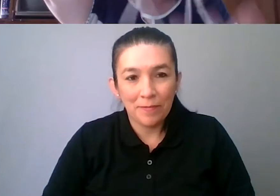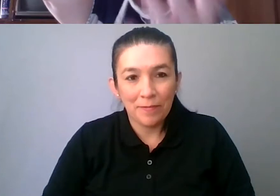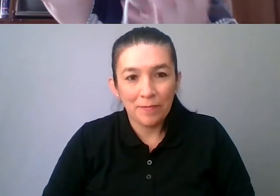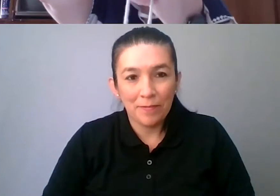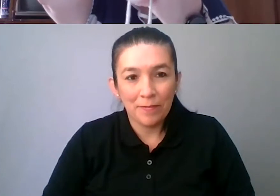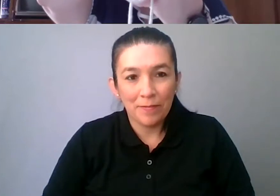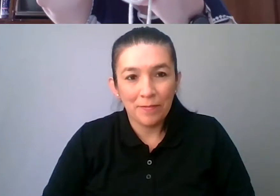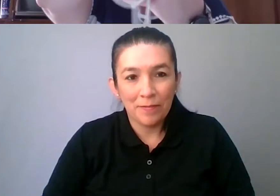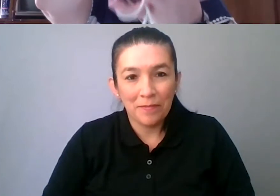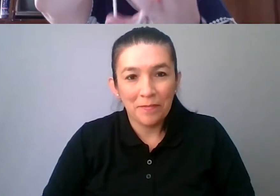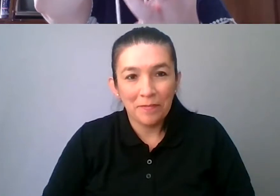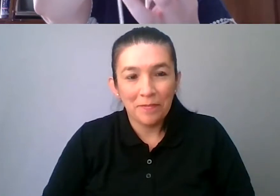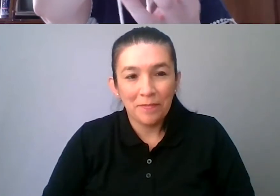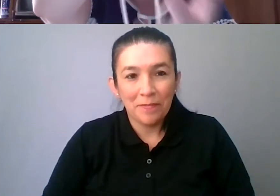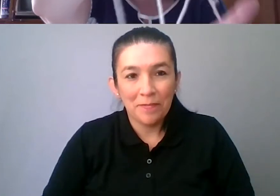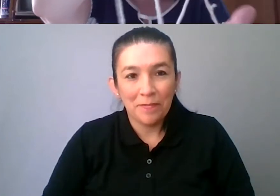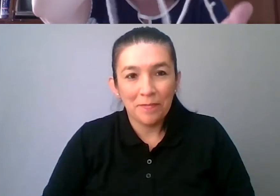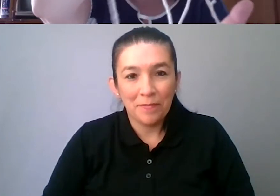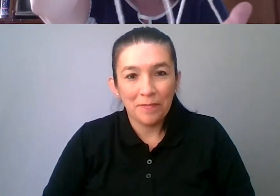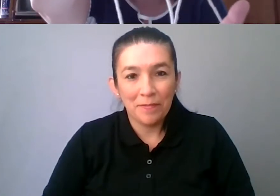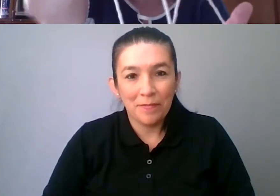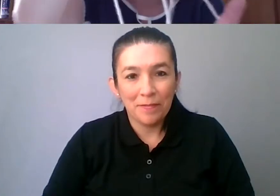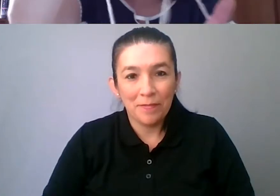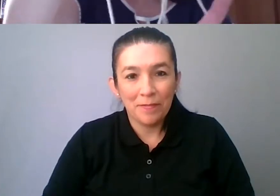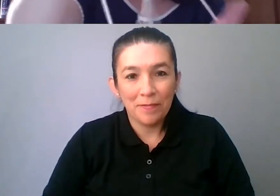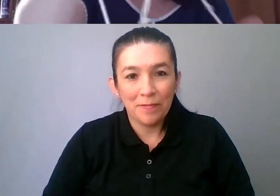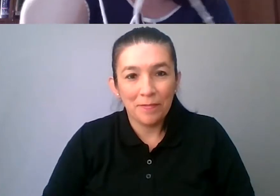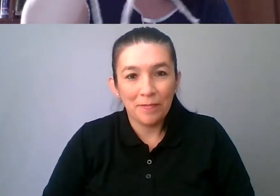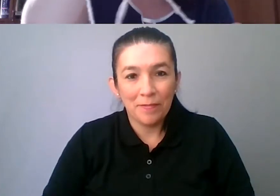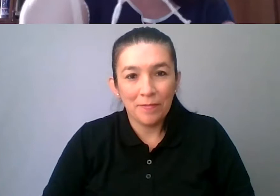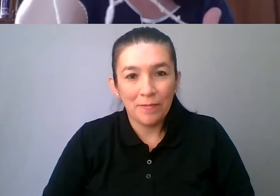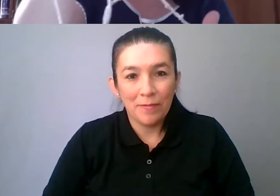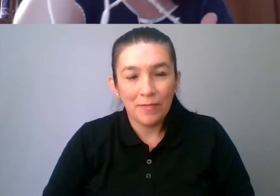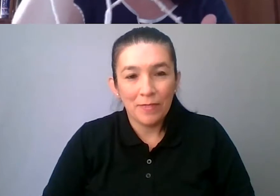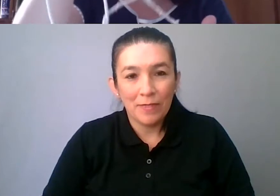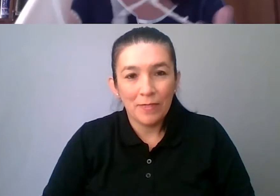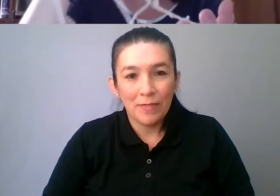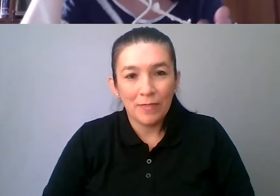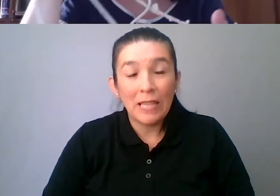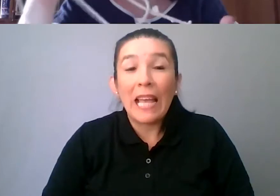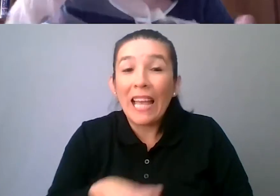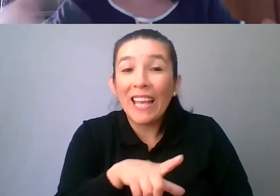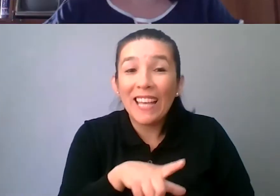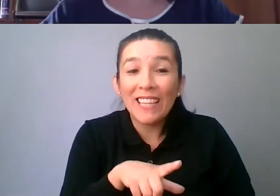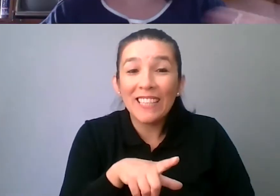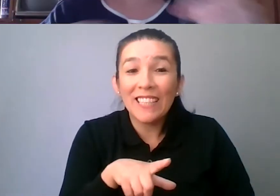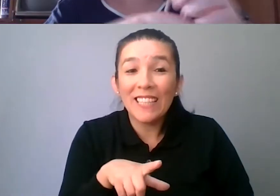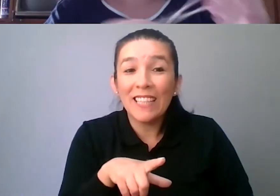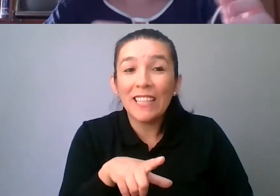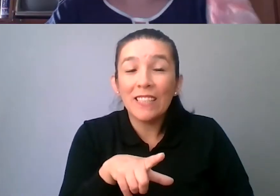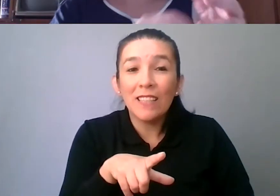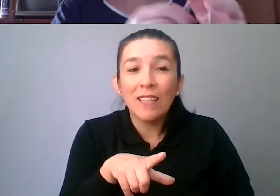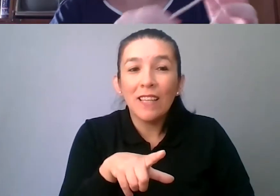Me voy a sacar. Ahí. Perfecto. ¿Viste? Esta es una figura que se le atribuye a